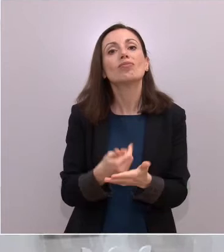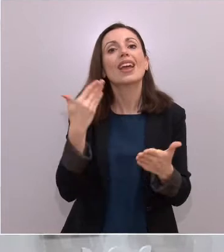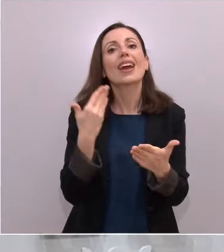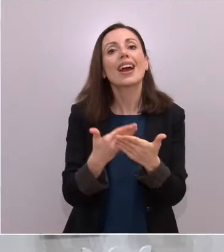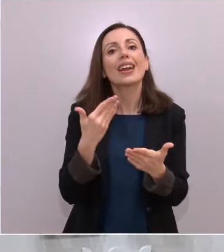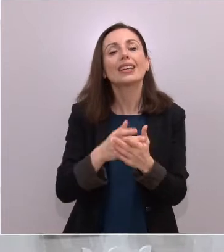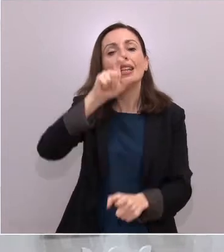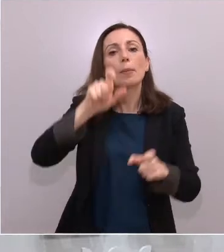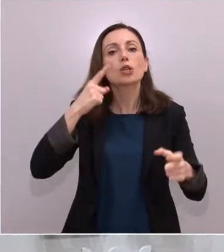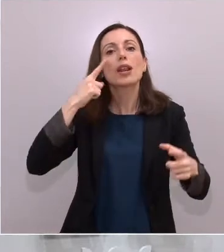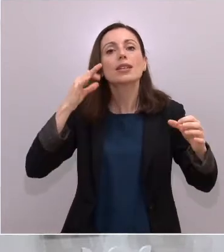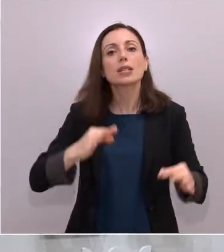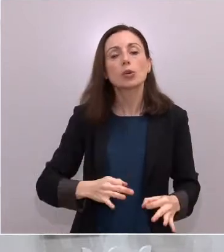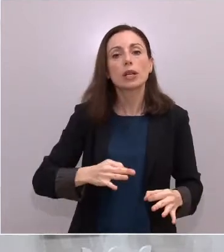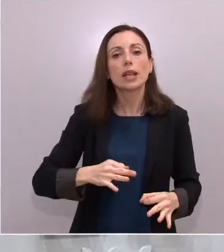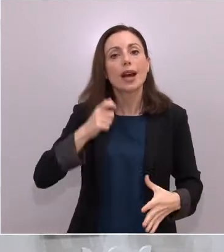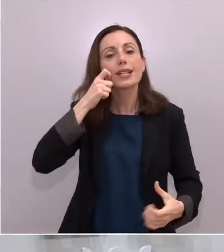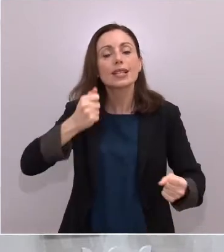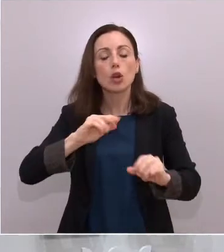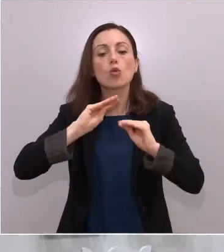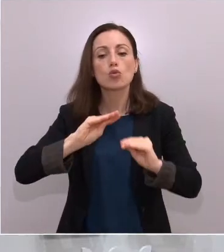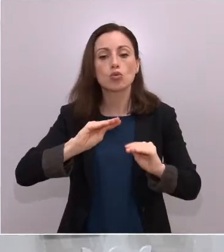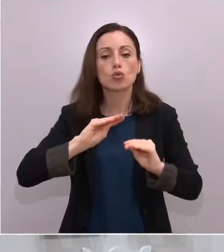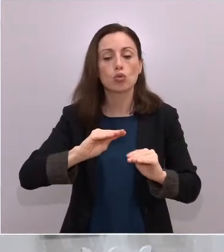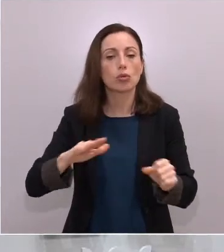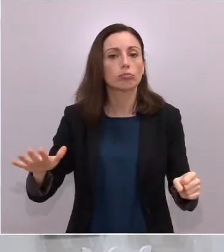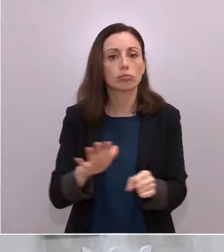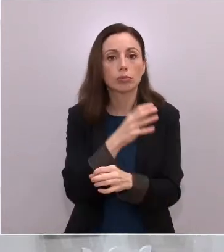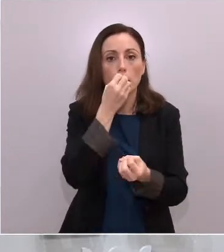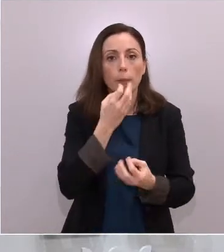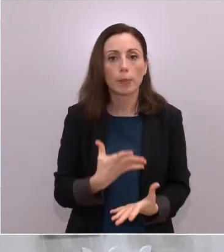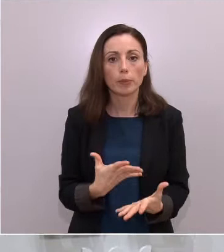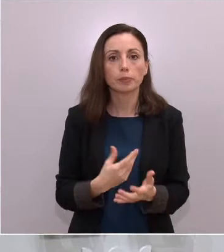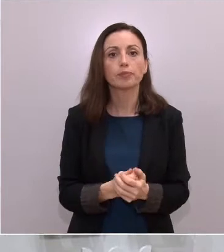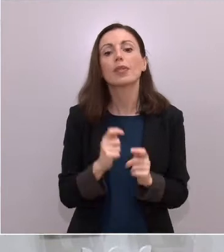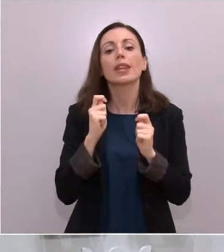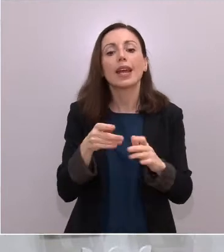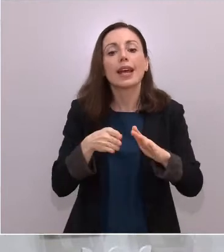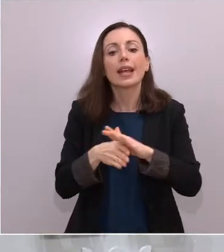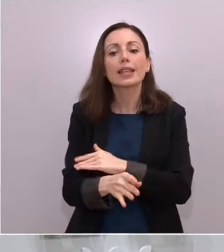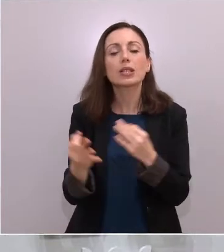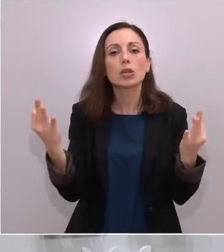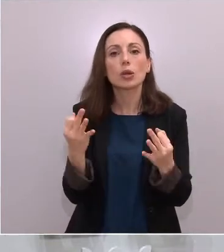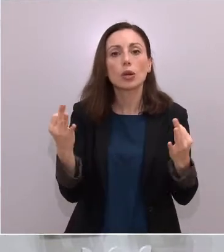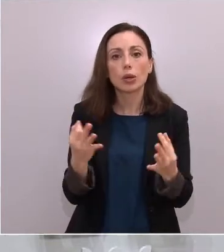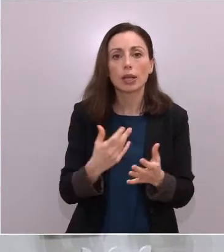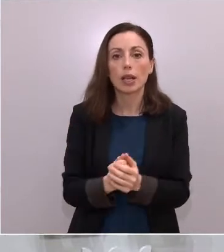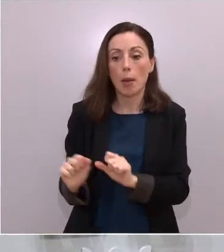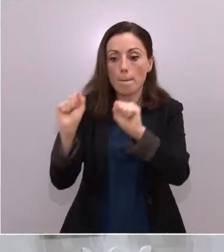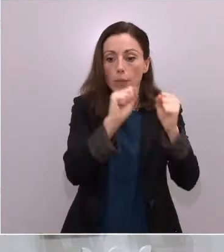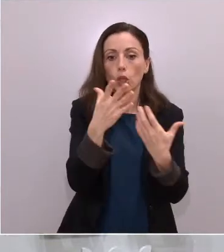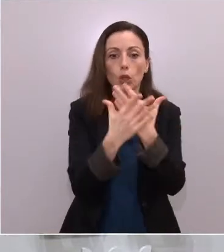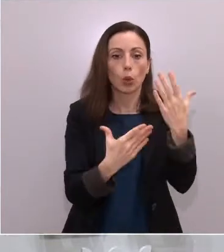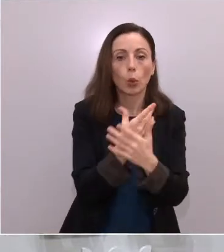la seguridad y la salud de las personas. Es vital proporcionar el acceso a medios de protección